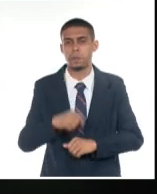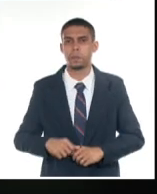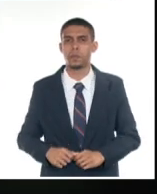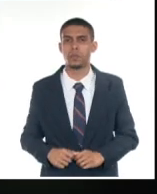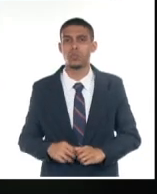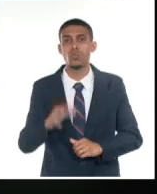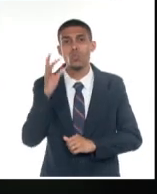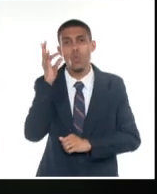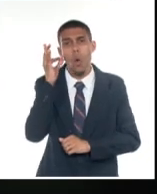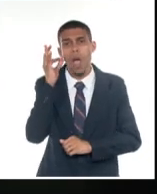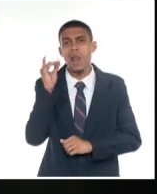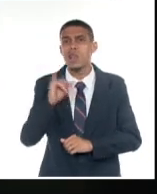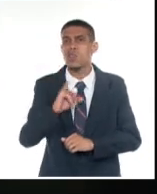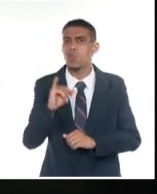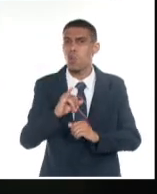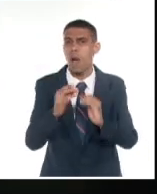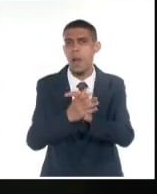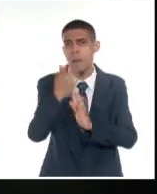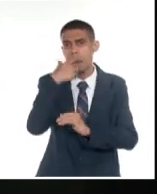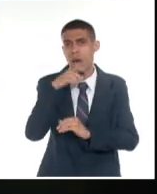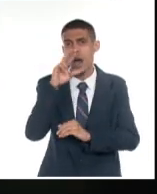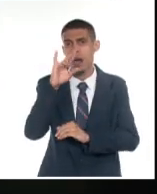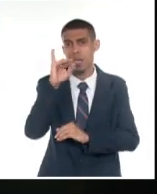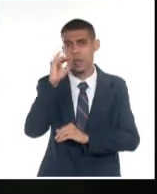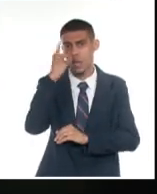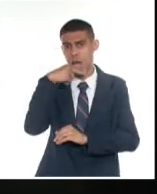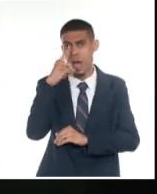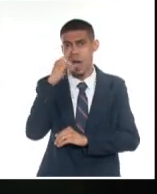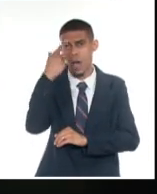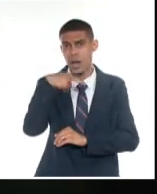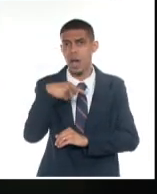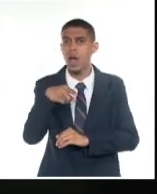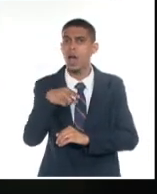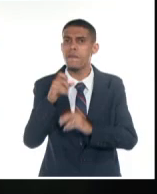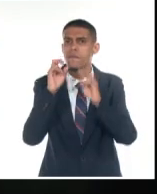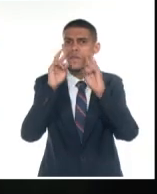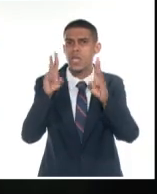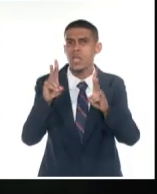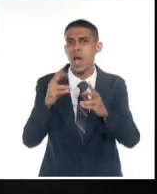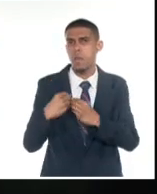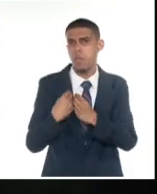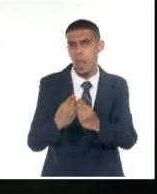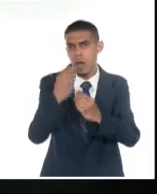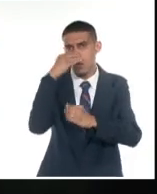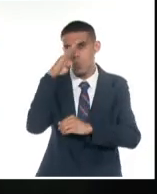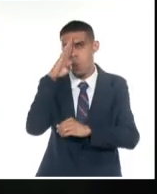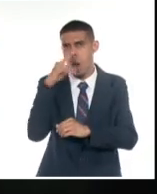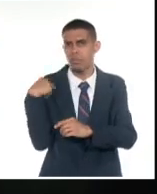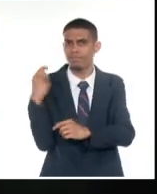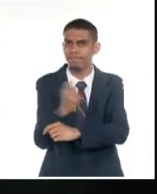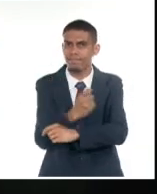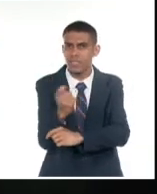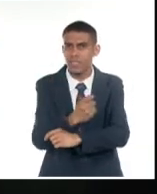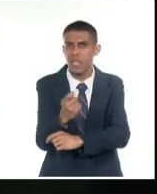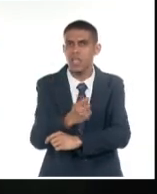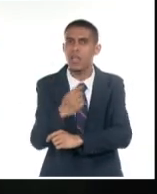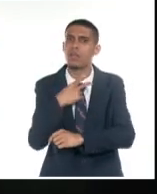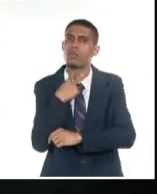mujer como Mariana de Gonish, que ha ligado su vida a la vida del país que escogió residir y enseñar, conmueve el